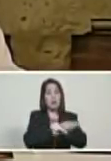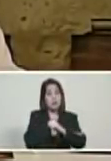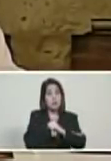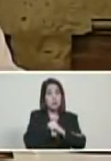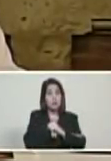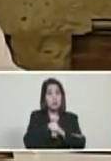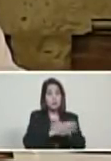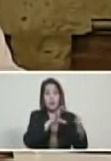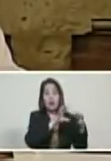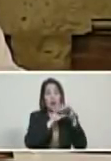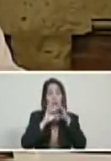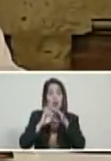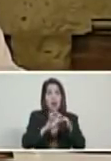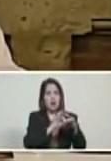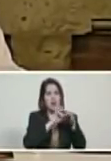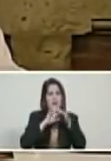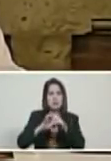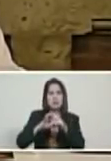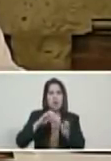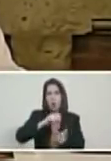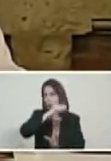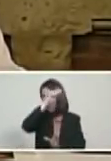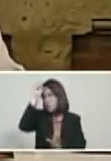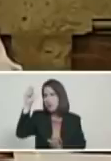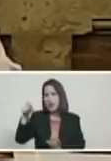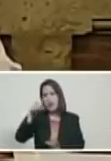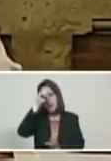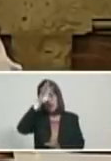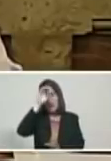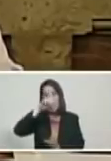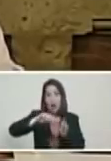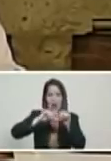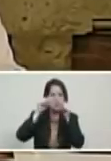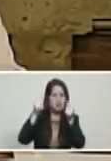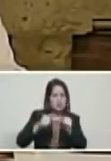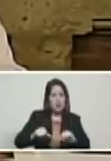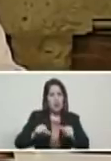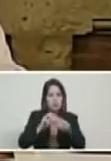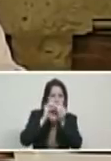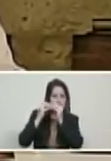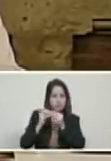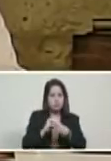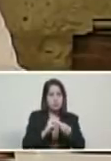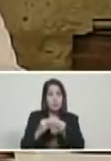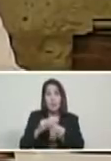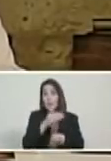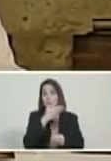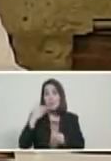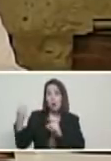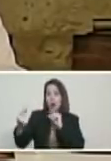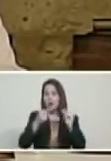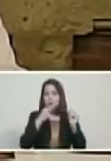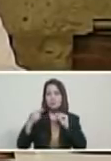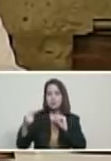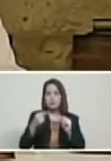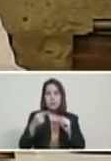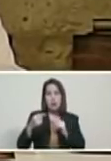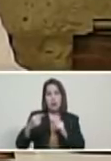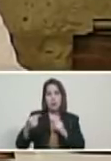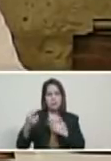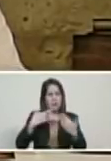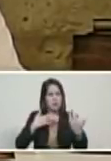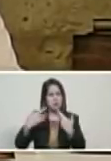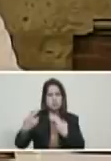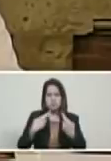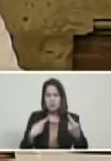la alianza con la minería artesanal de Venezuela, con los artesanos, mejorando, dotándolos de